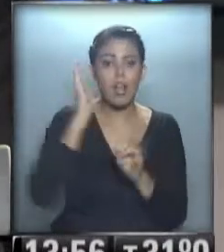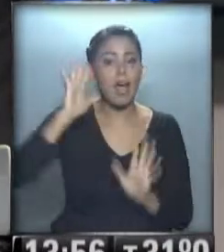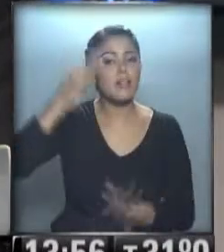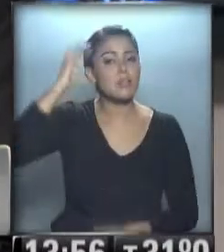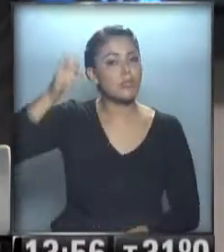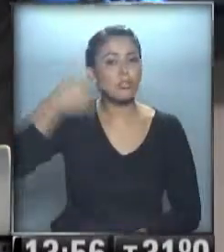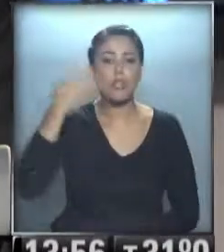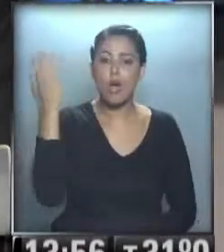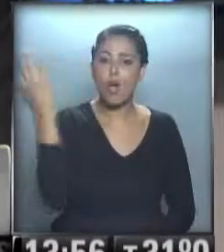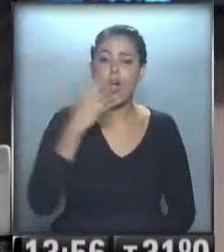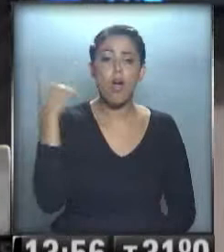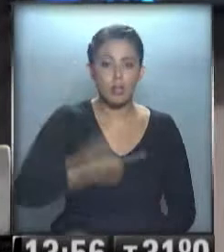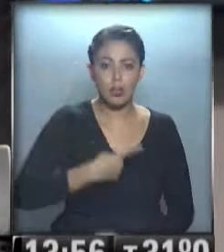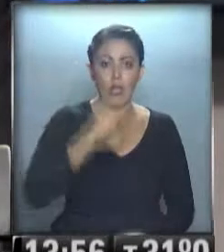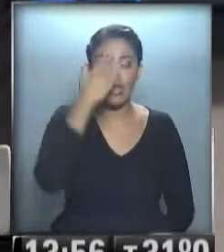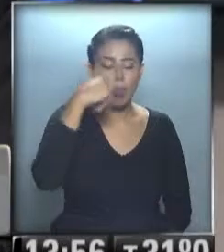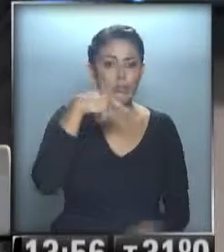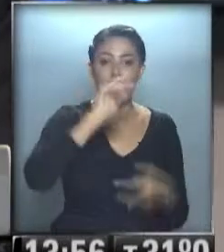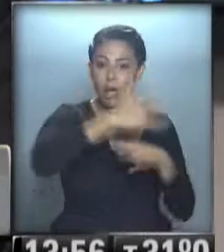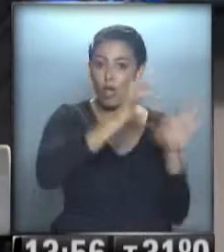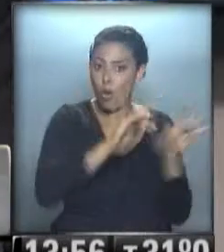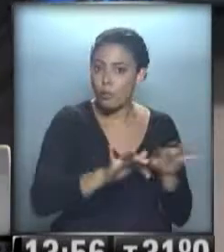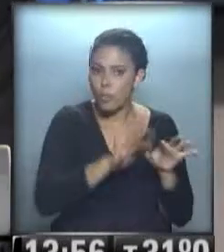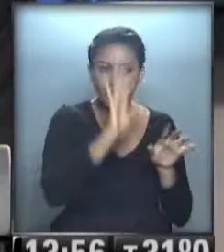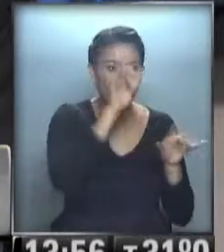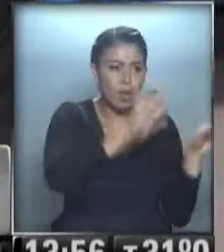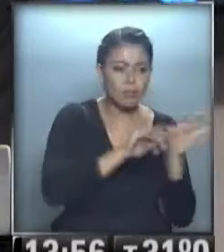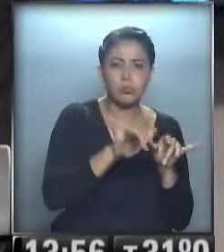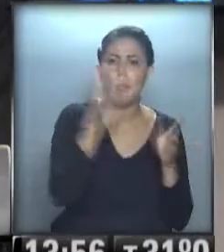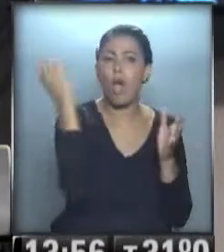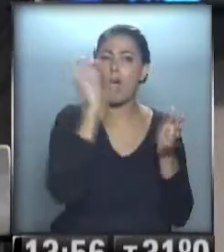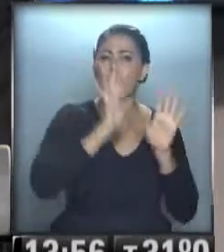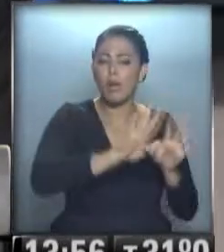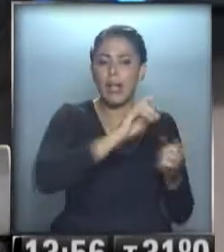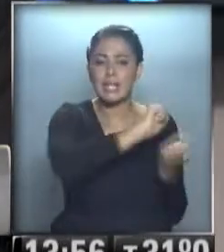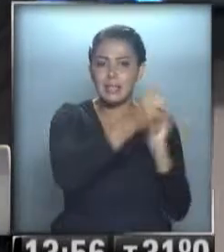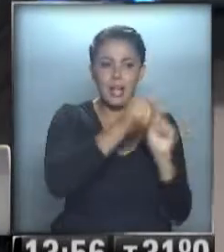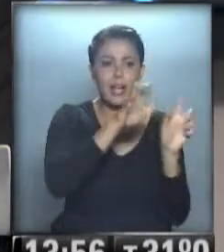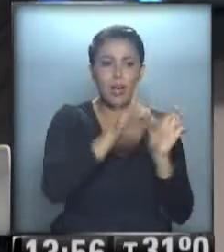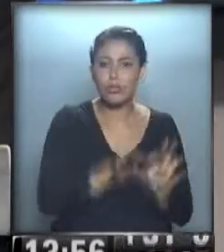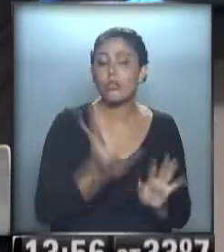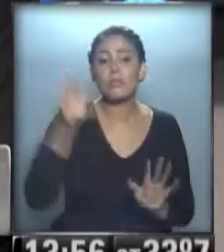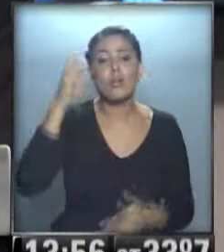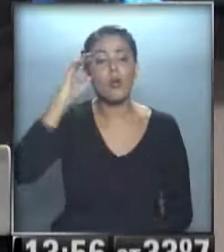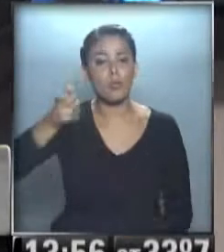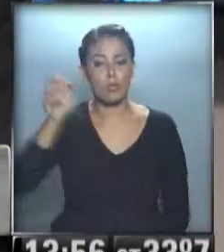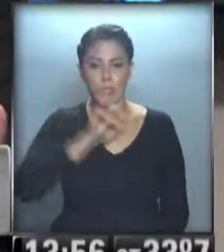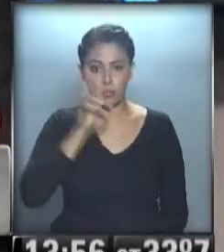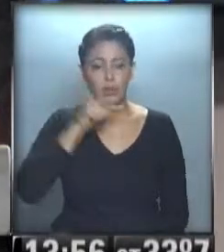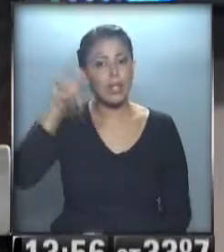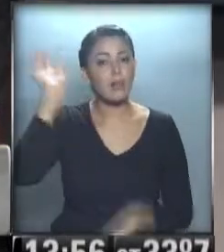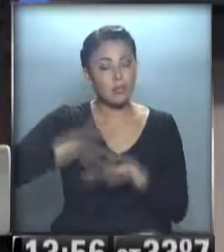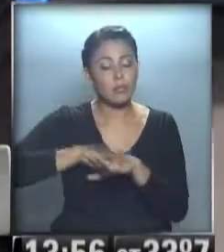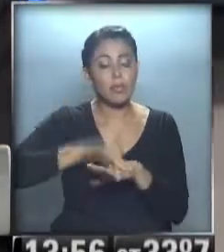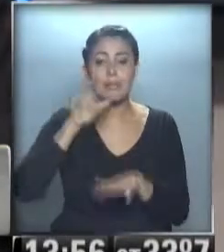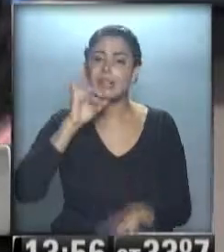para revisar esa computadora que finalmente la revisará unidades bloquearon lo cierto es que la jueza raquel cosgaya que es la jueza que